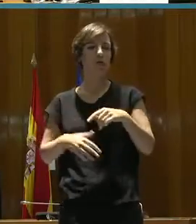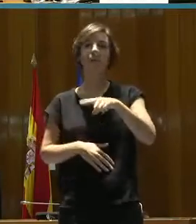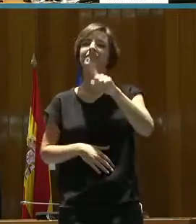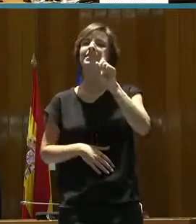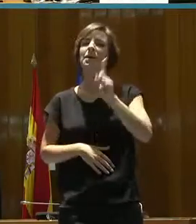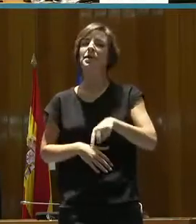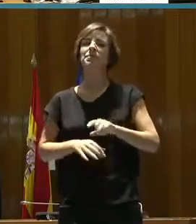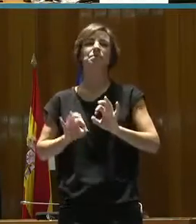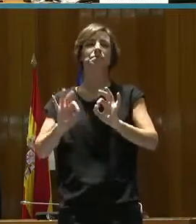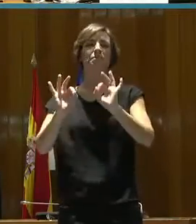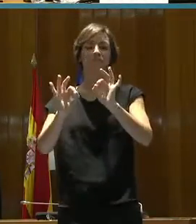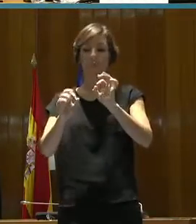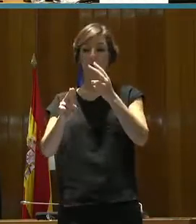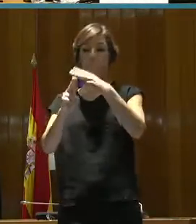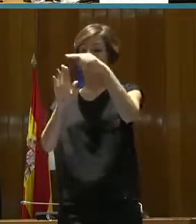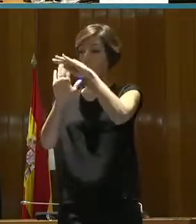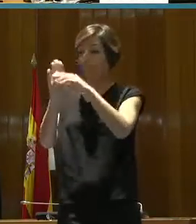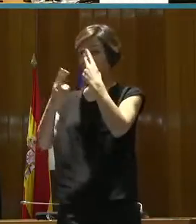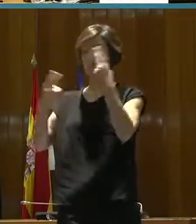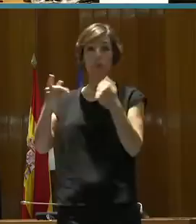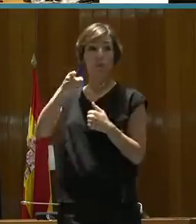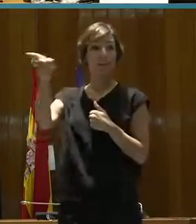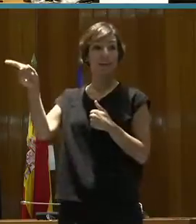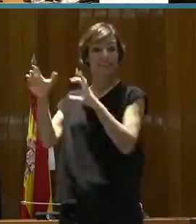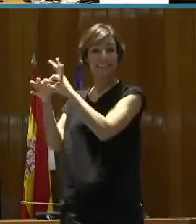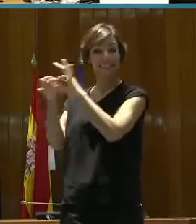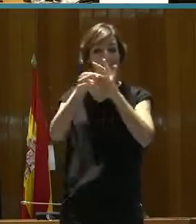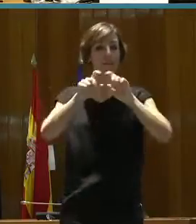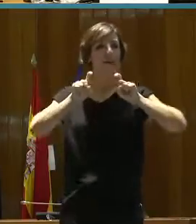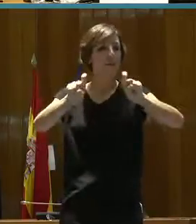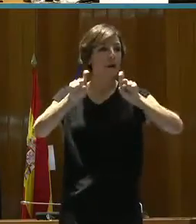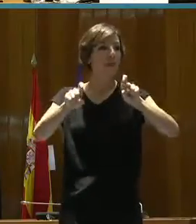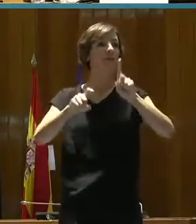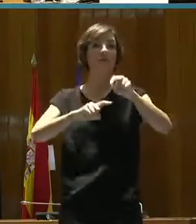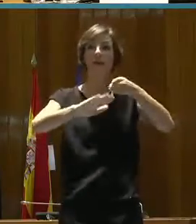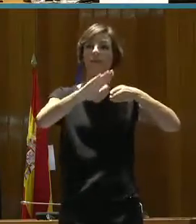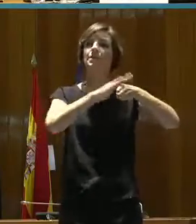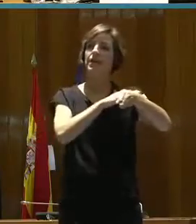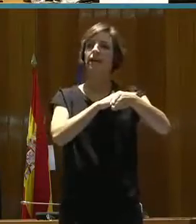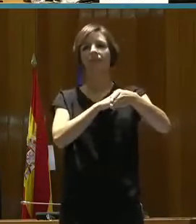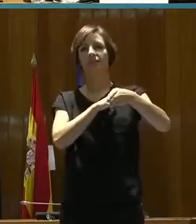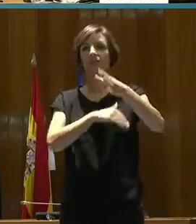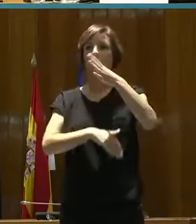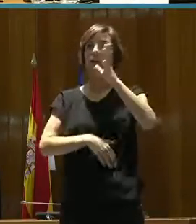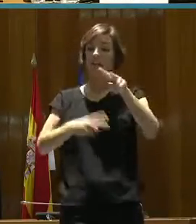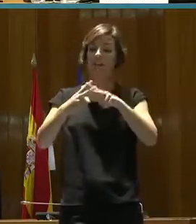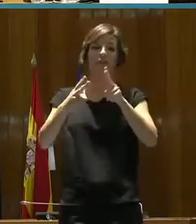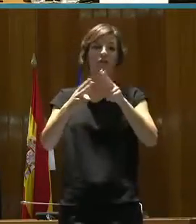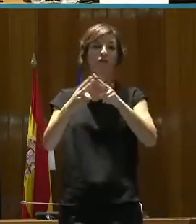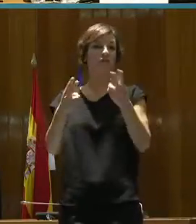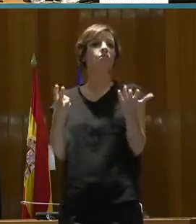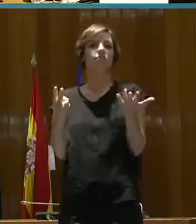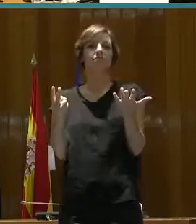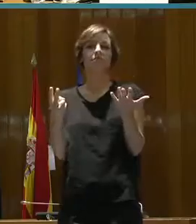las políticas públicas que tienen que ver con la educación y con la accesibilidad, que se ven afectadas por el hecho de no